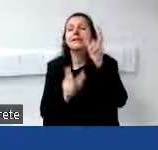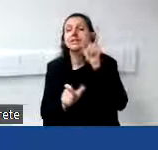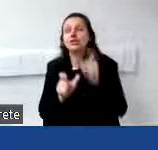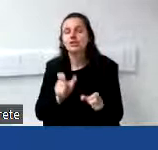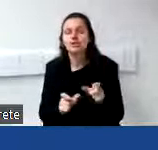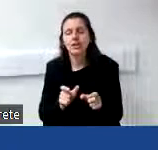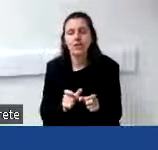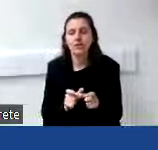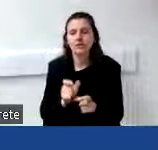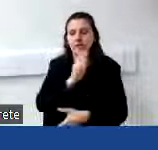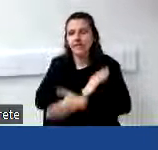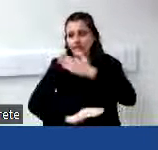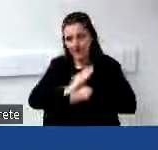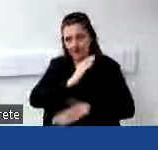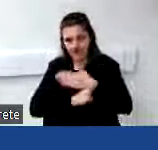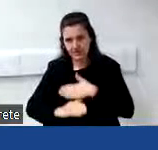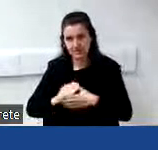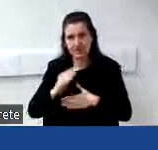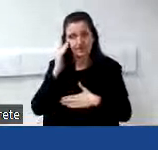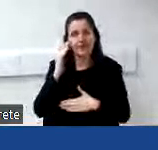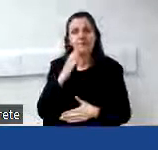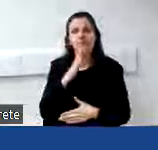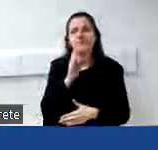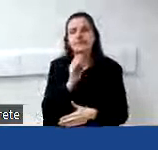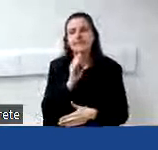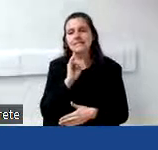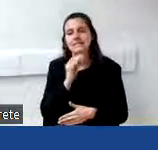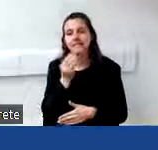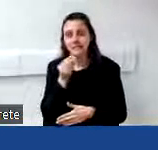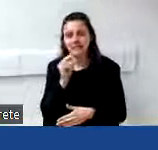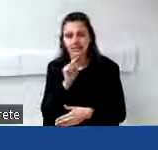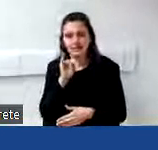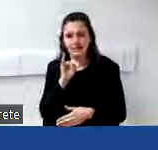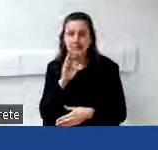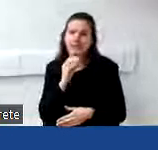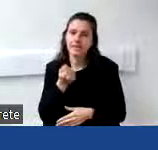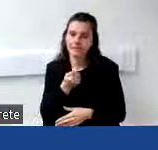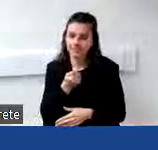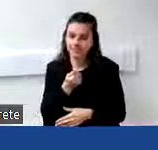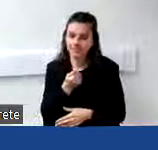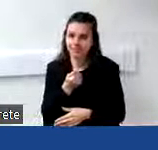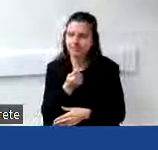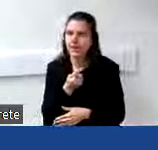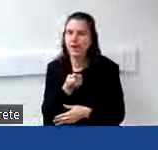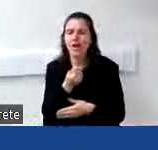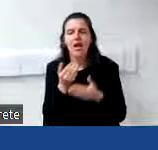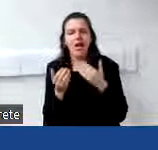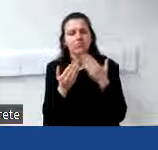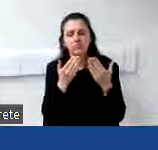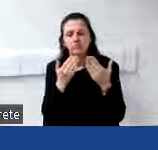¿tá? Comunicación clara, sin ambigüedades, evitar confusiones, ¿tá? Si la persona demuestra